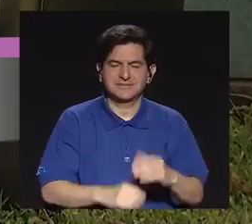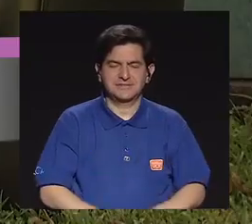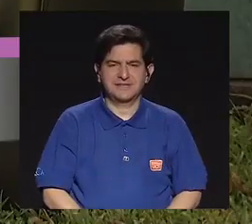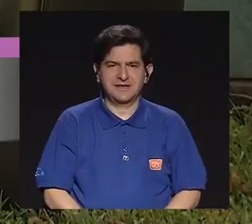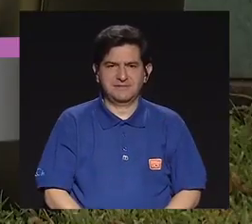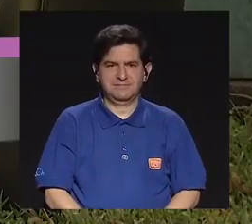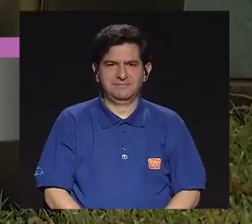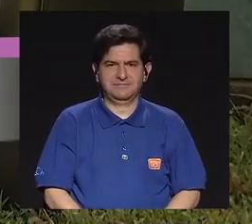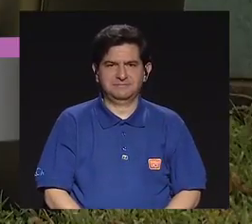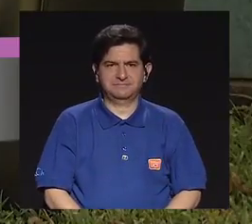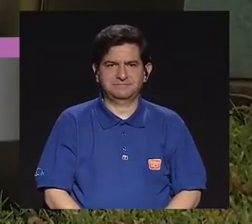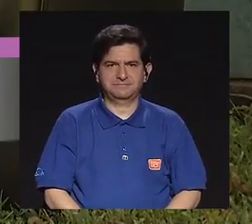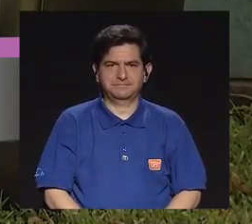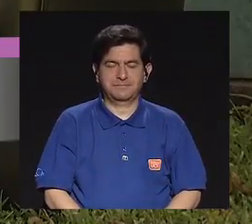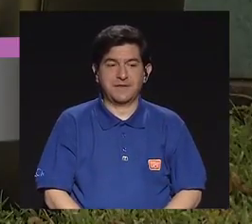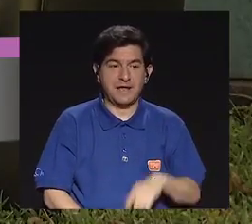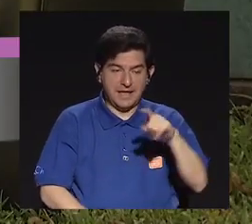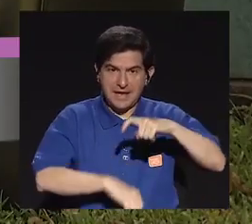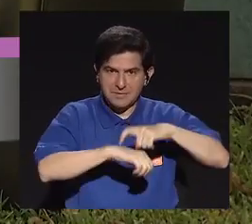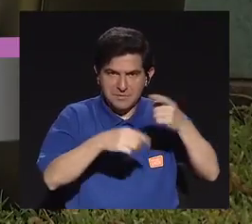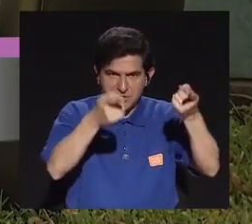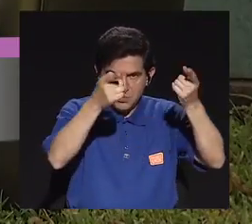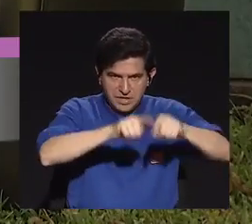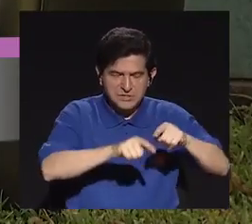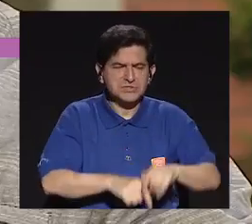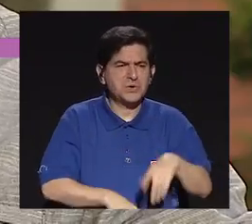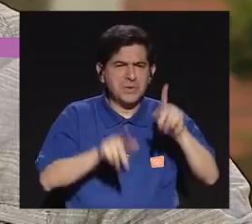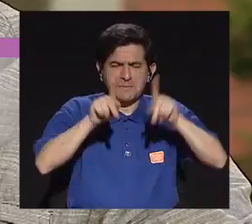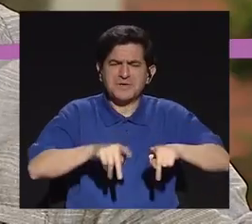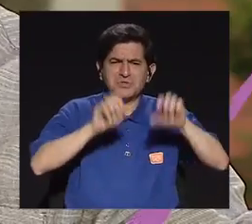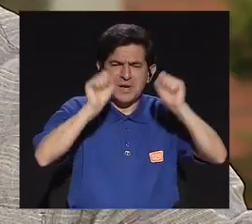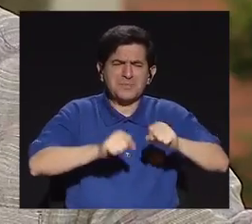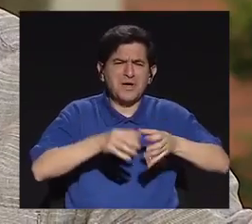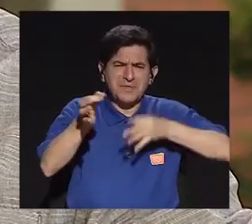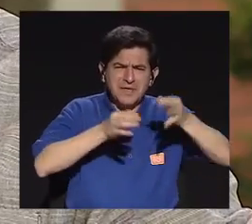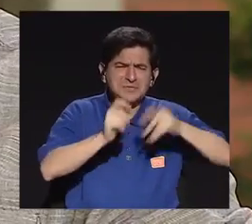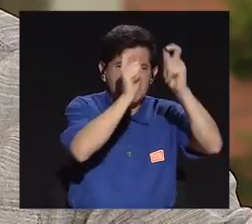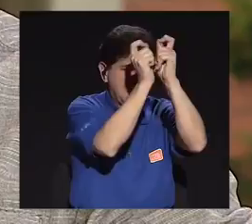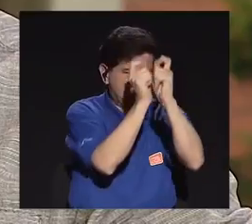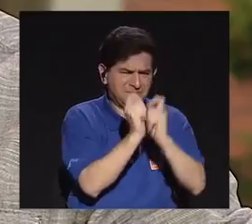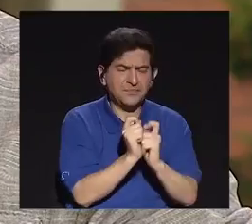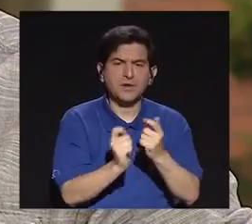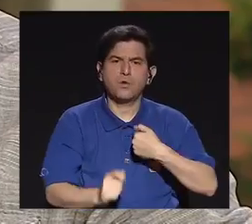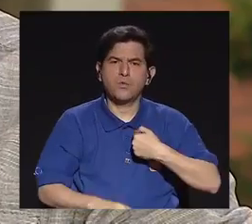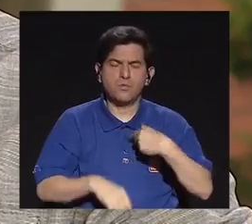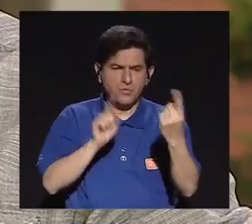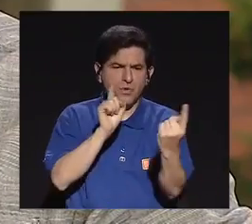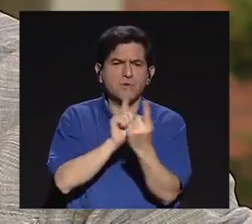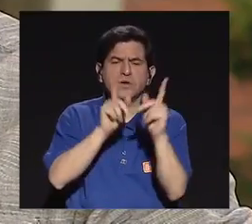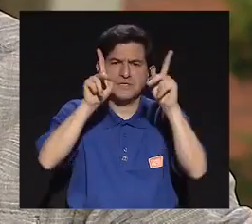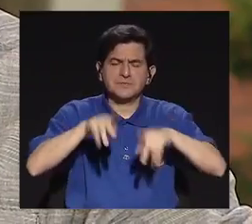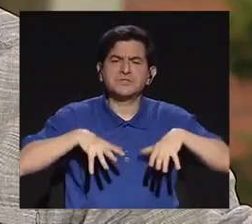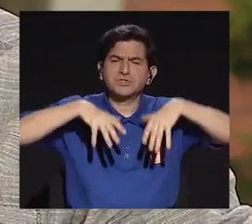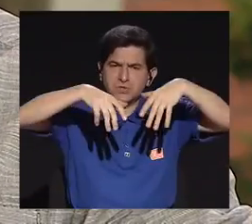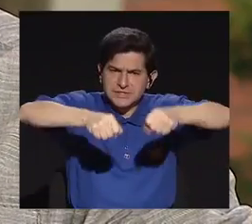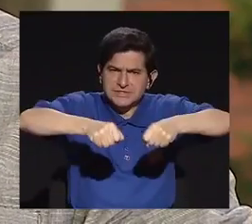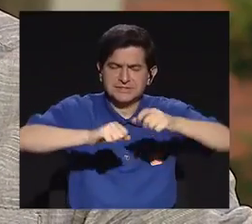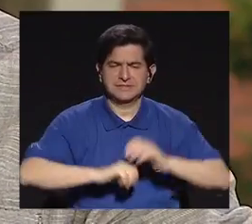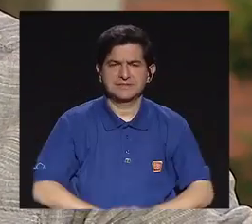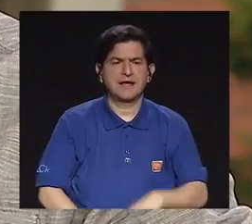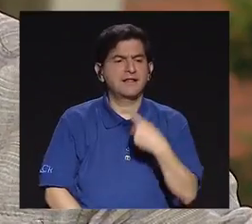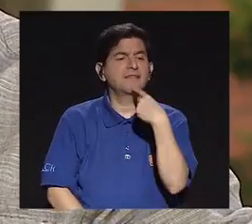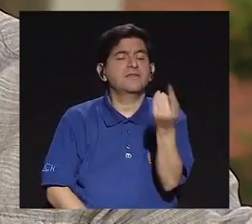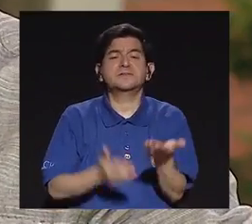y hora muy específicos, ¿verdad? ¿Cuándo tuvo ese evento? Cuando uno, por ejemplo, encuentra a pacientes en consulta